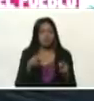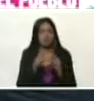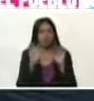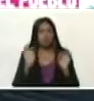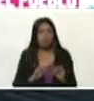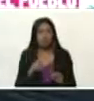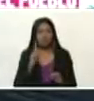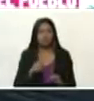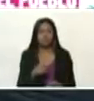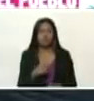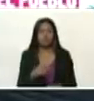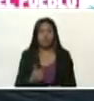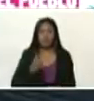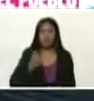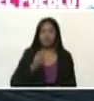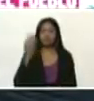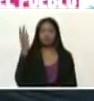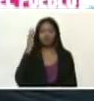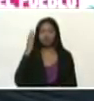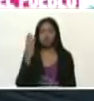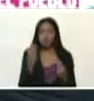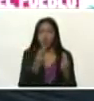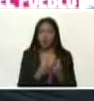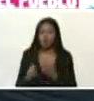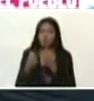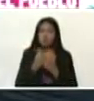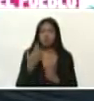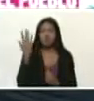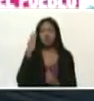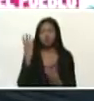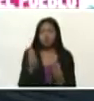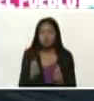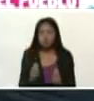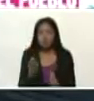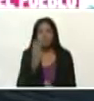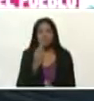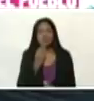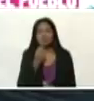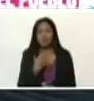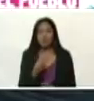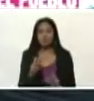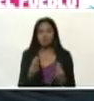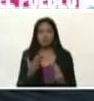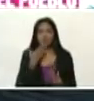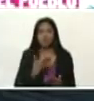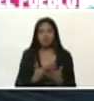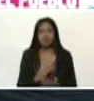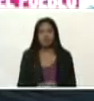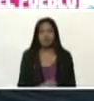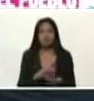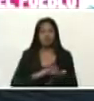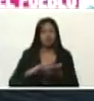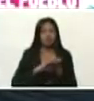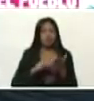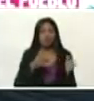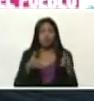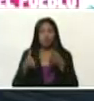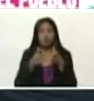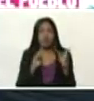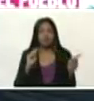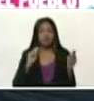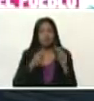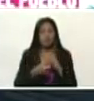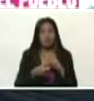nuevas tareas para aprovechar su conocimiento como economista y toda su experiencia. Muchas gracias. Y a consolidar este camino de